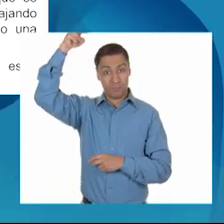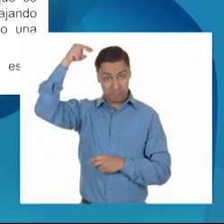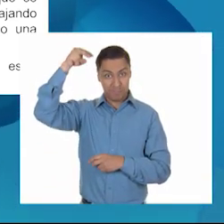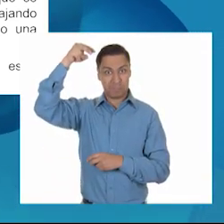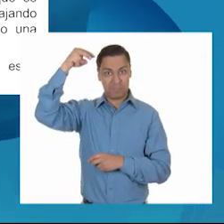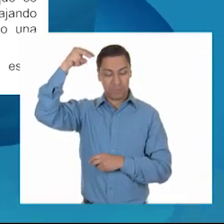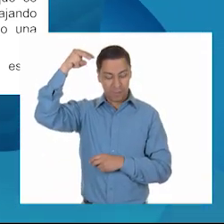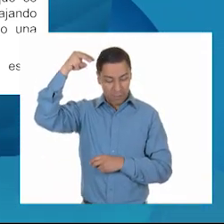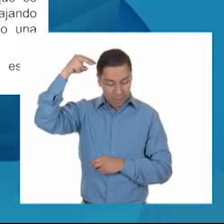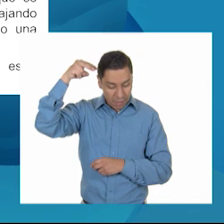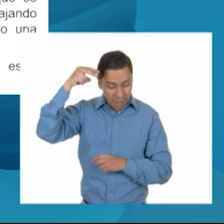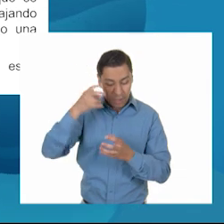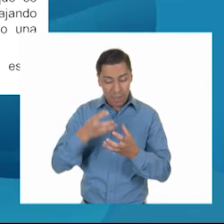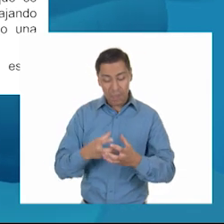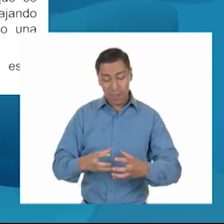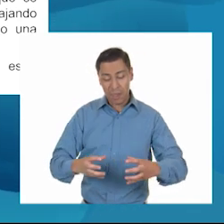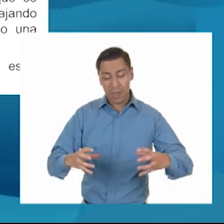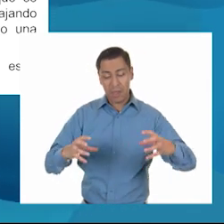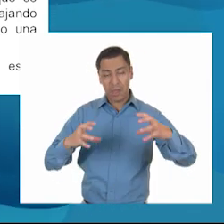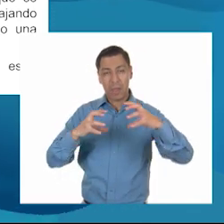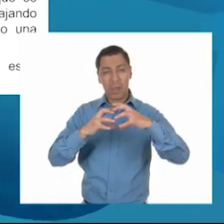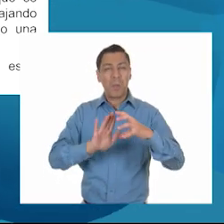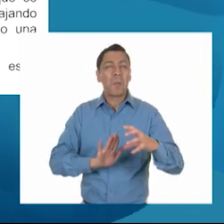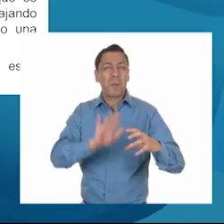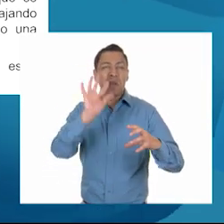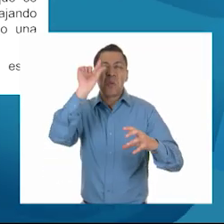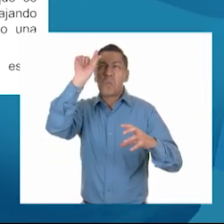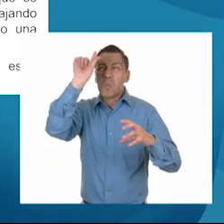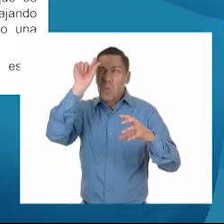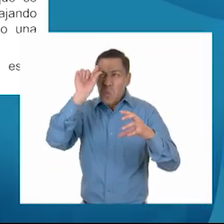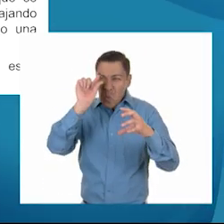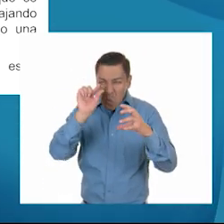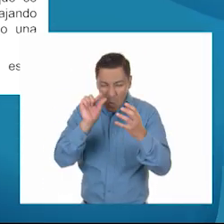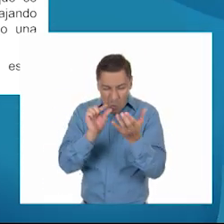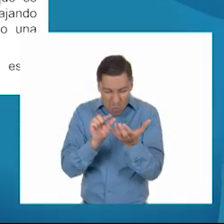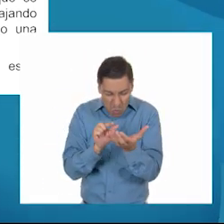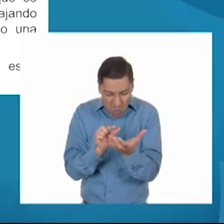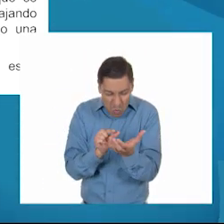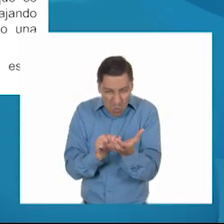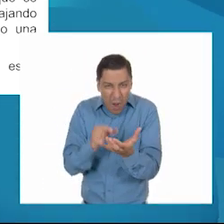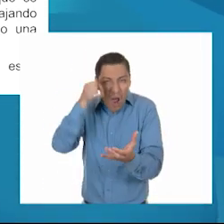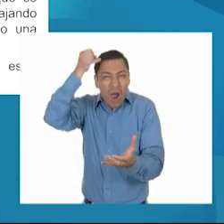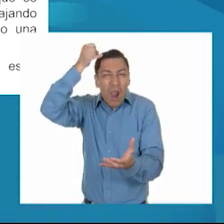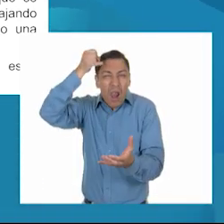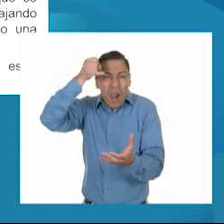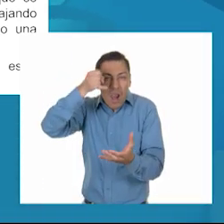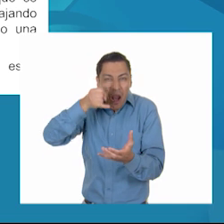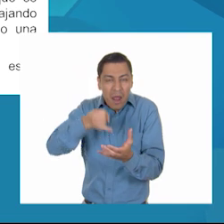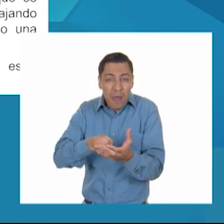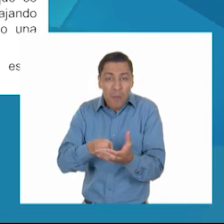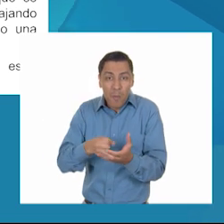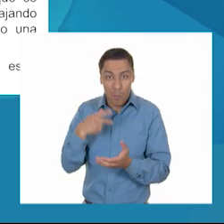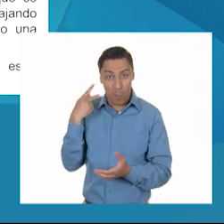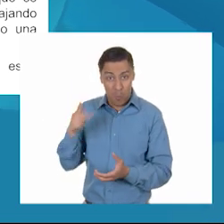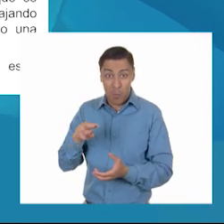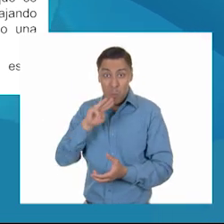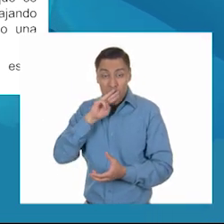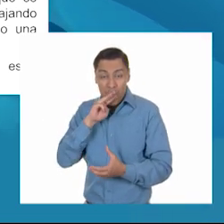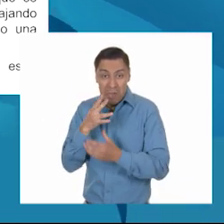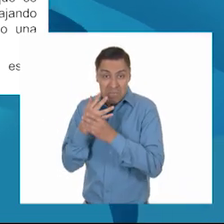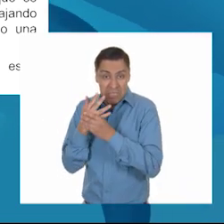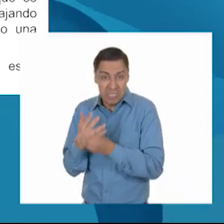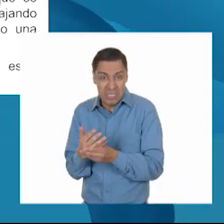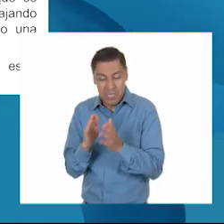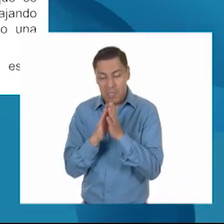como una caniquita en el horizonte. También dijo que su mamá le leyó El Principito, y eso lo animó a